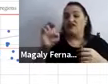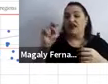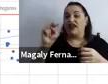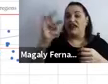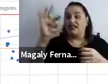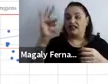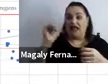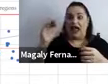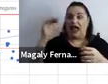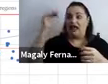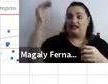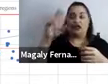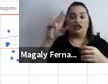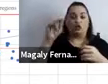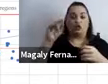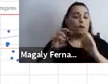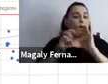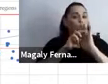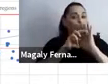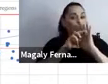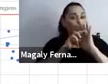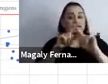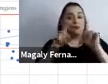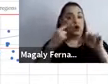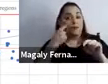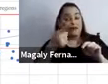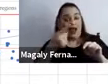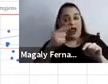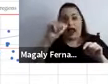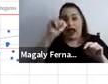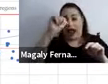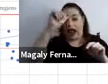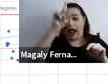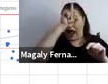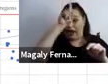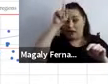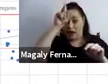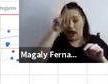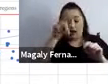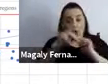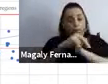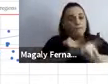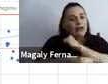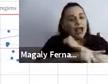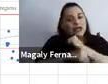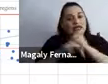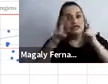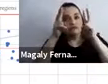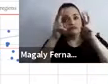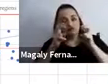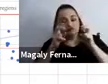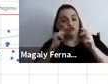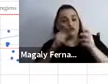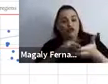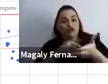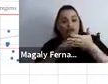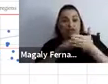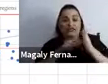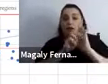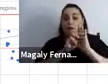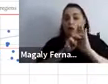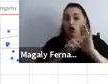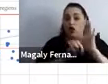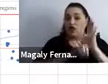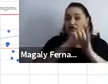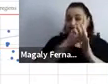no son modelos, pero fíjense Alemania, un país que tomamos como referencia de modelo de desarrollo,